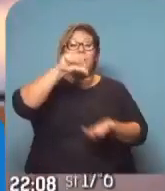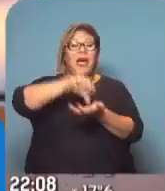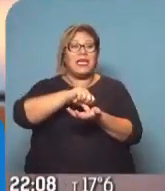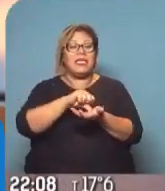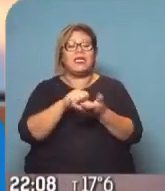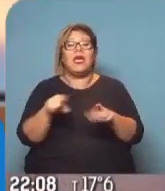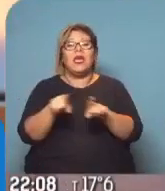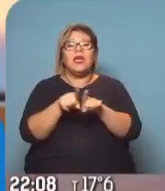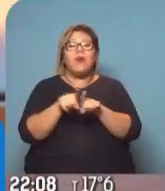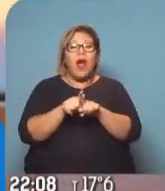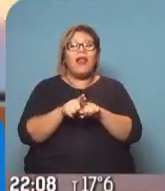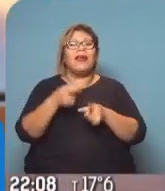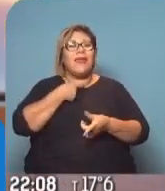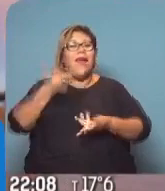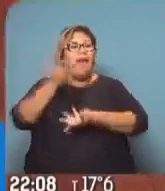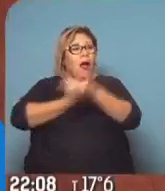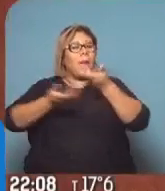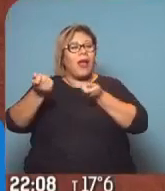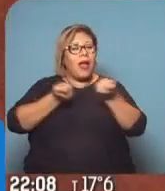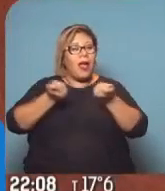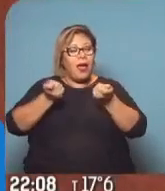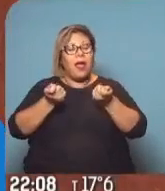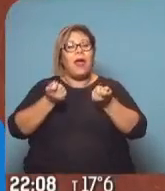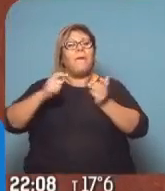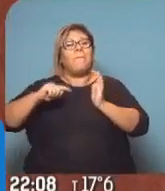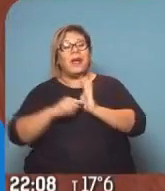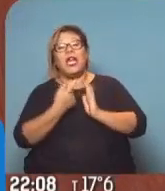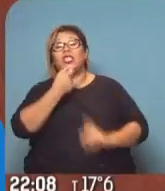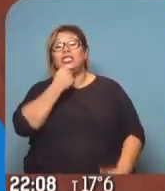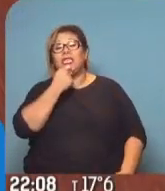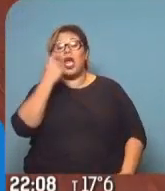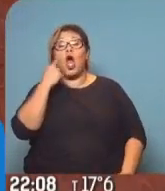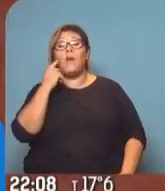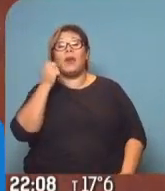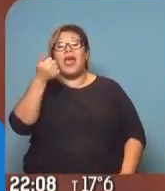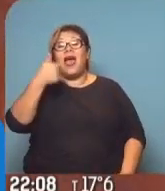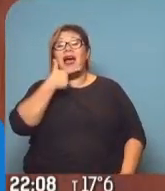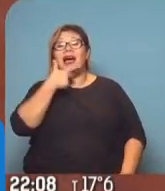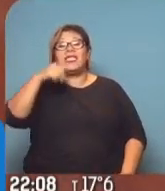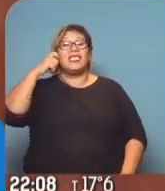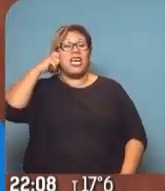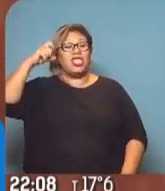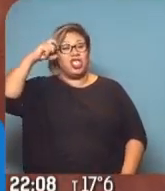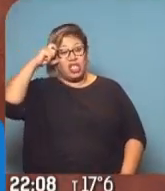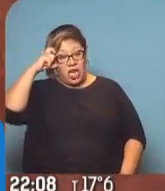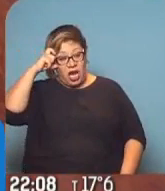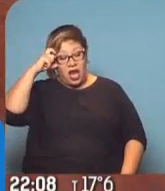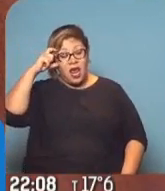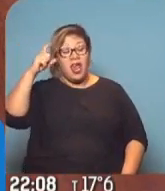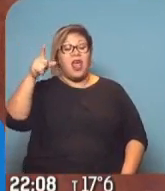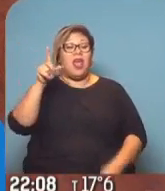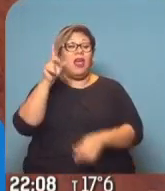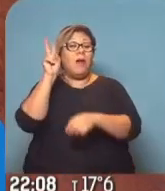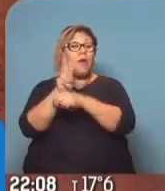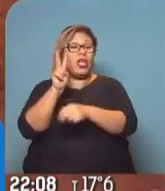principal obstáculo para este giro copernicano en su política exterior y también en el intento